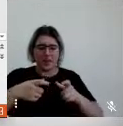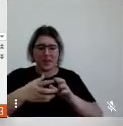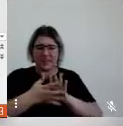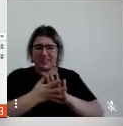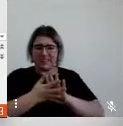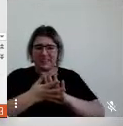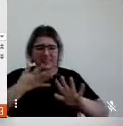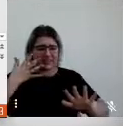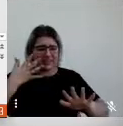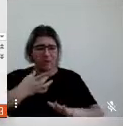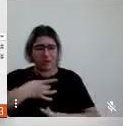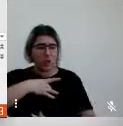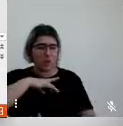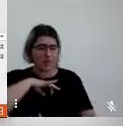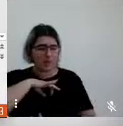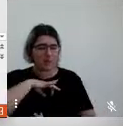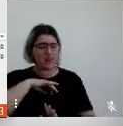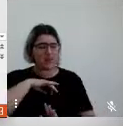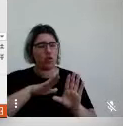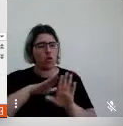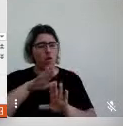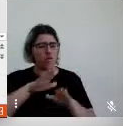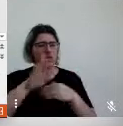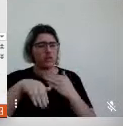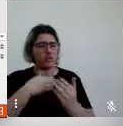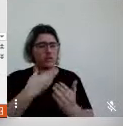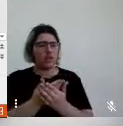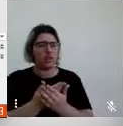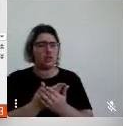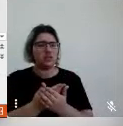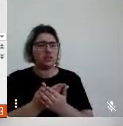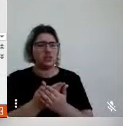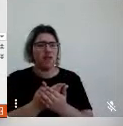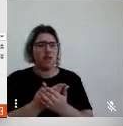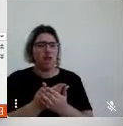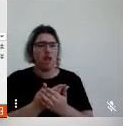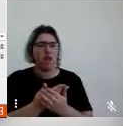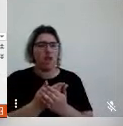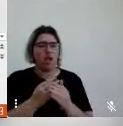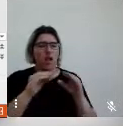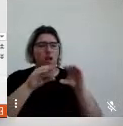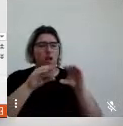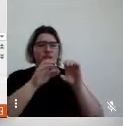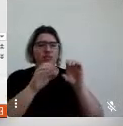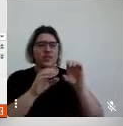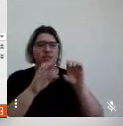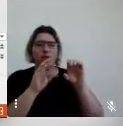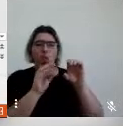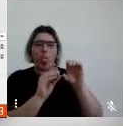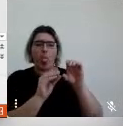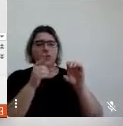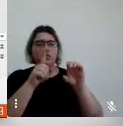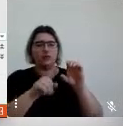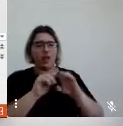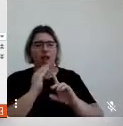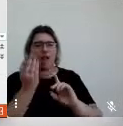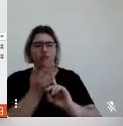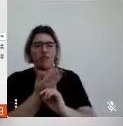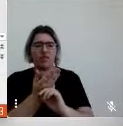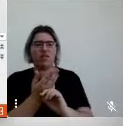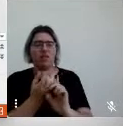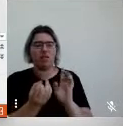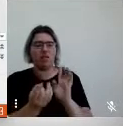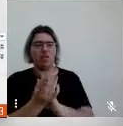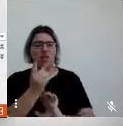alcanzar llegan a llegar al tramo del intestino delgado, creando una alteración en la microbiota a nivel del